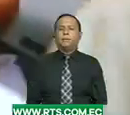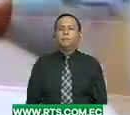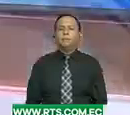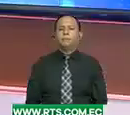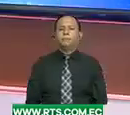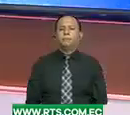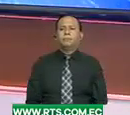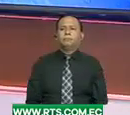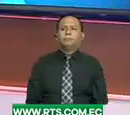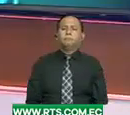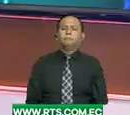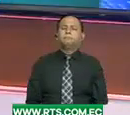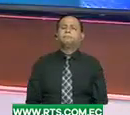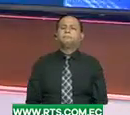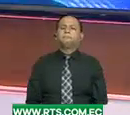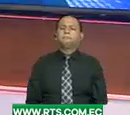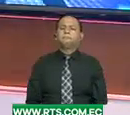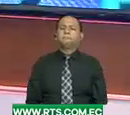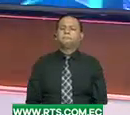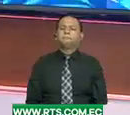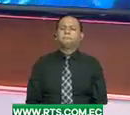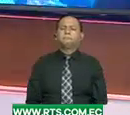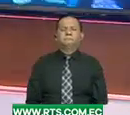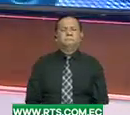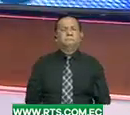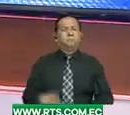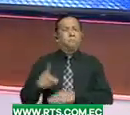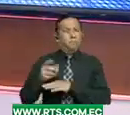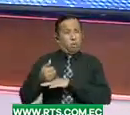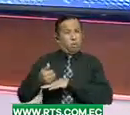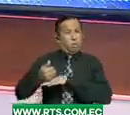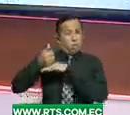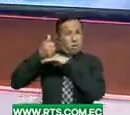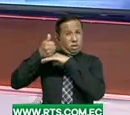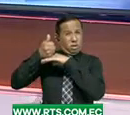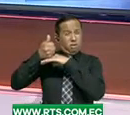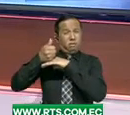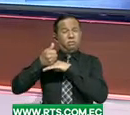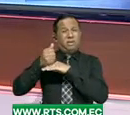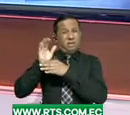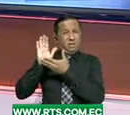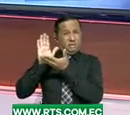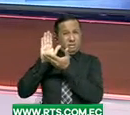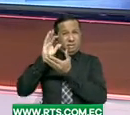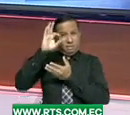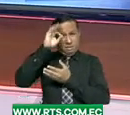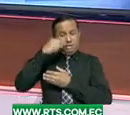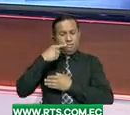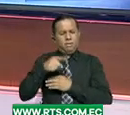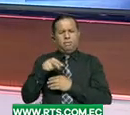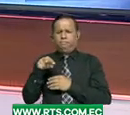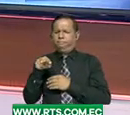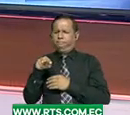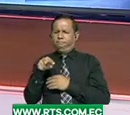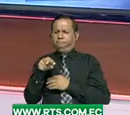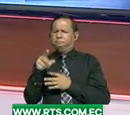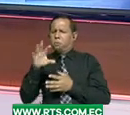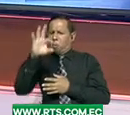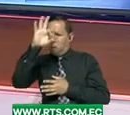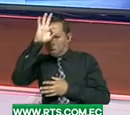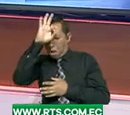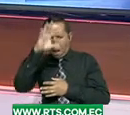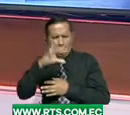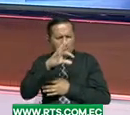Como una falta de liderazgo de los directores de las casas de salud, calificó el representante del directorio del IES, Alfredo Ortega,